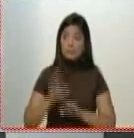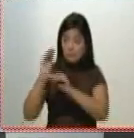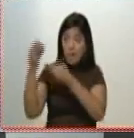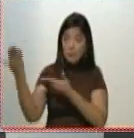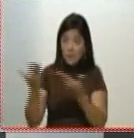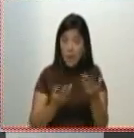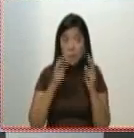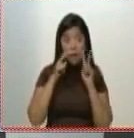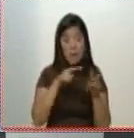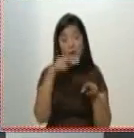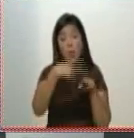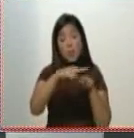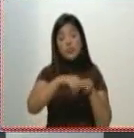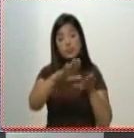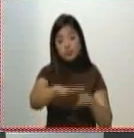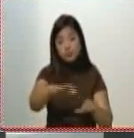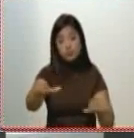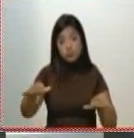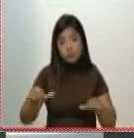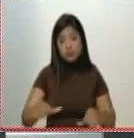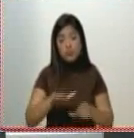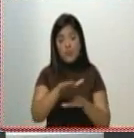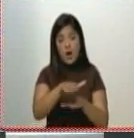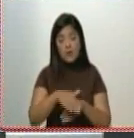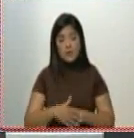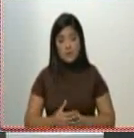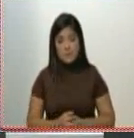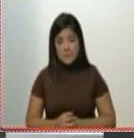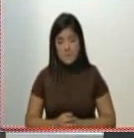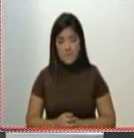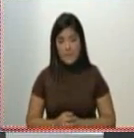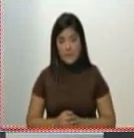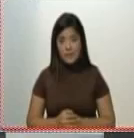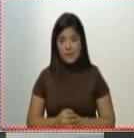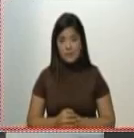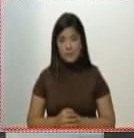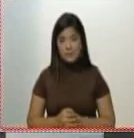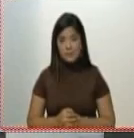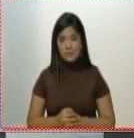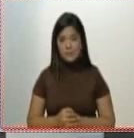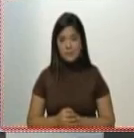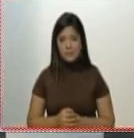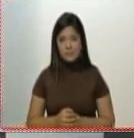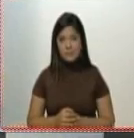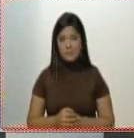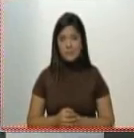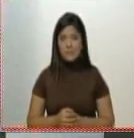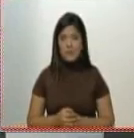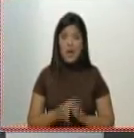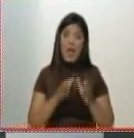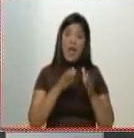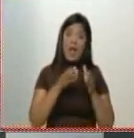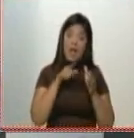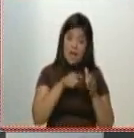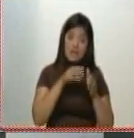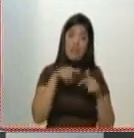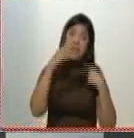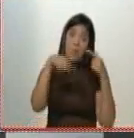las categorías menores, preinfantiles, lo que es la generación de relevo de ya la selección nacional que vimos